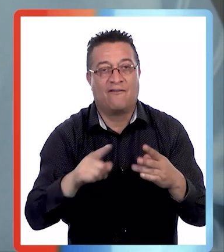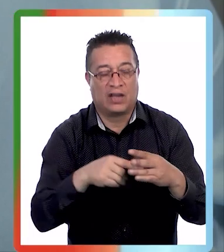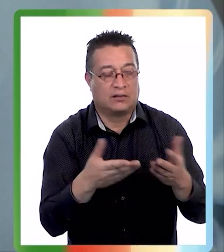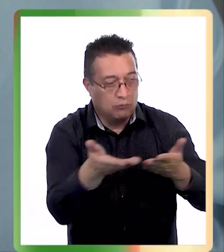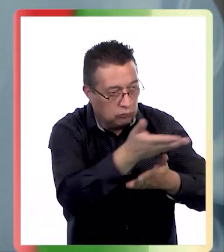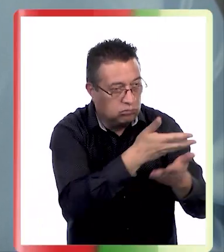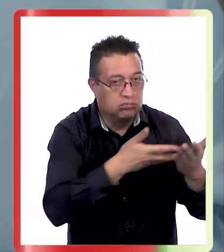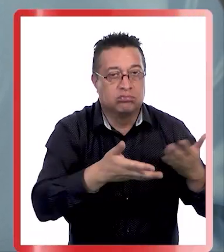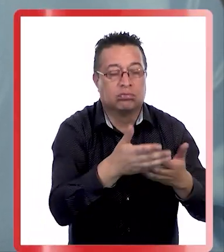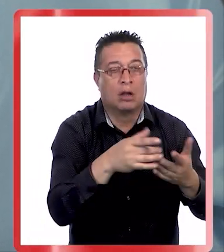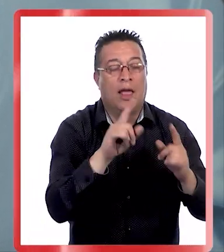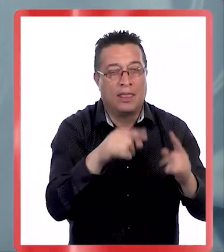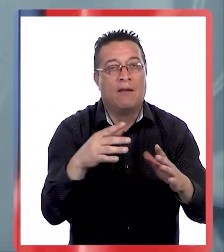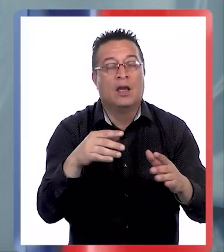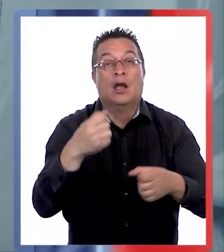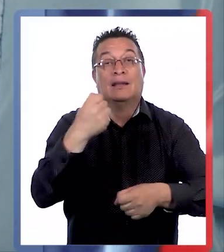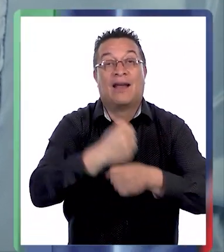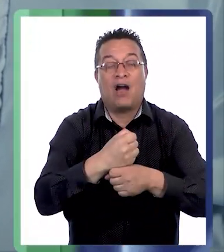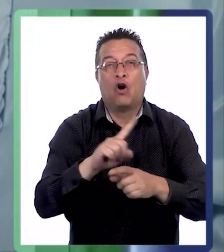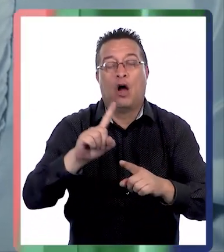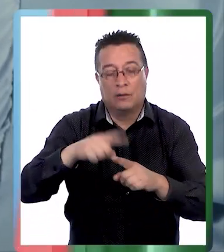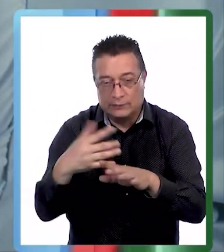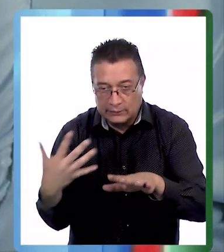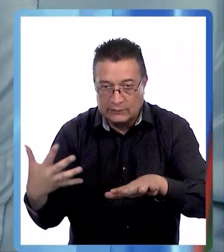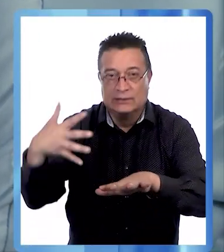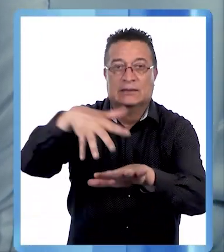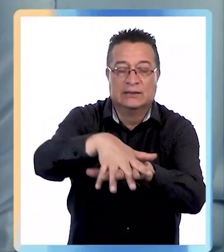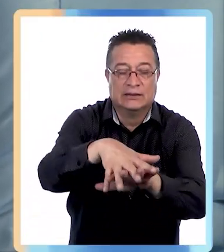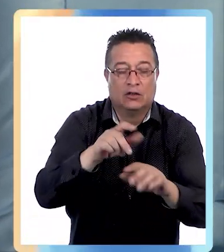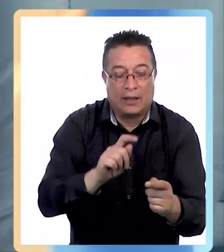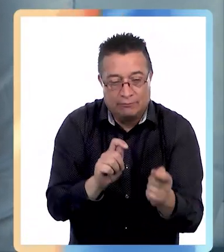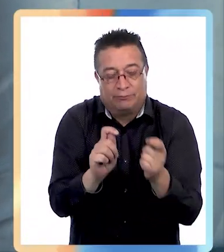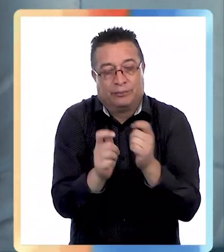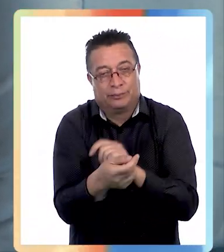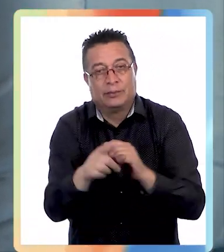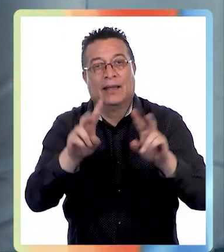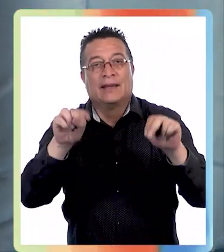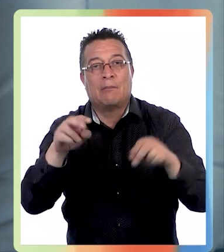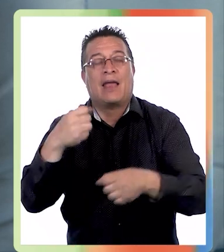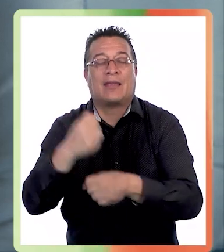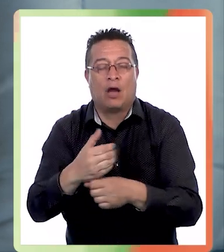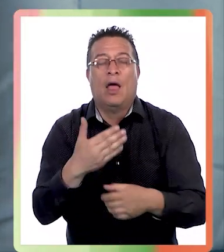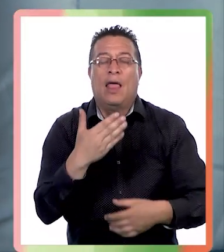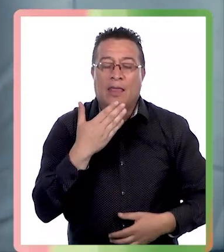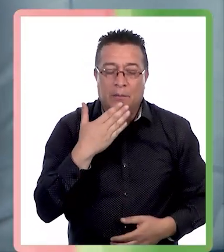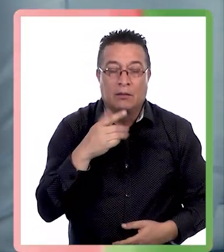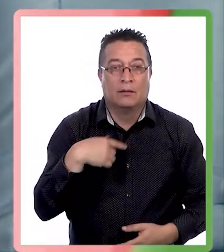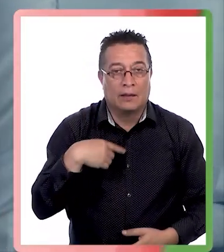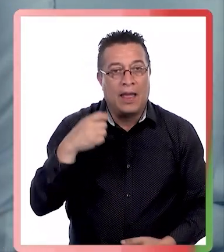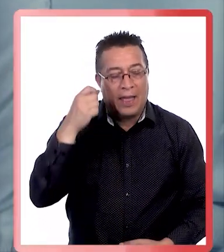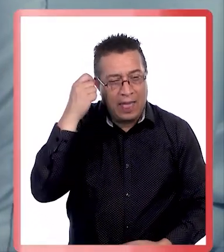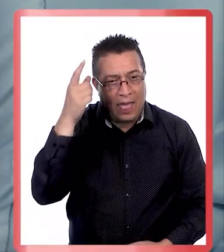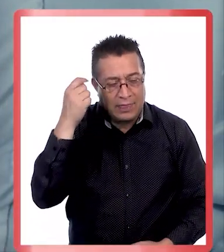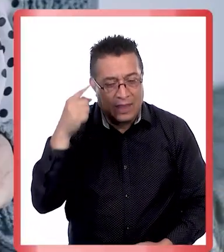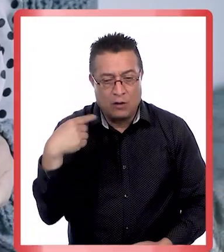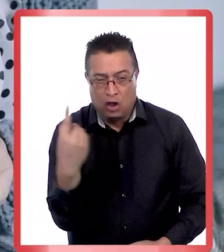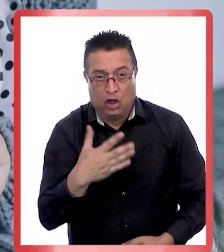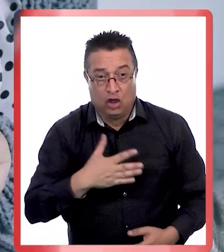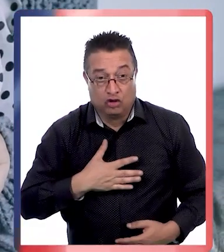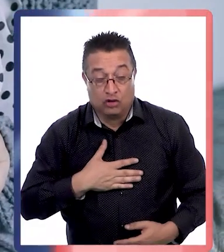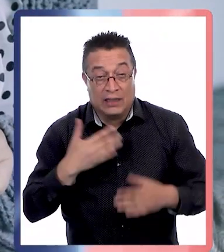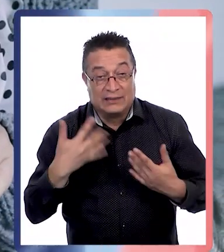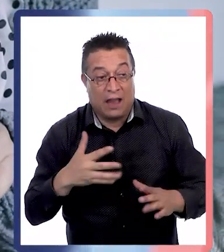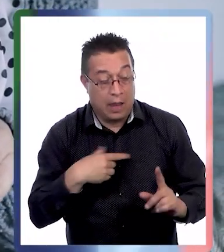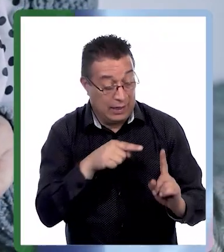apoyo para reintegro laboral o adaptación laboral. O sea, aquí entendemos que mientras mejor está la